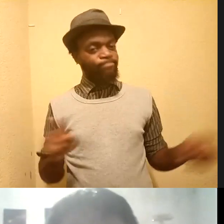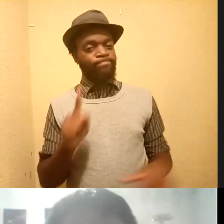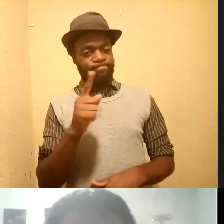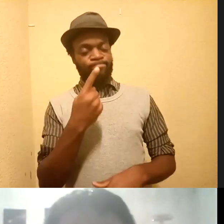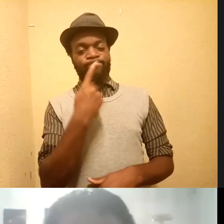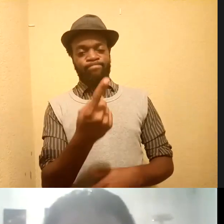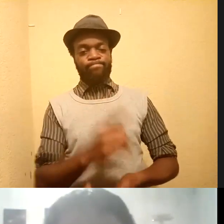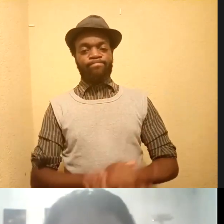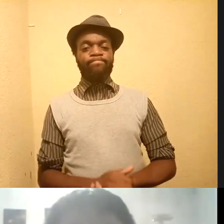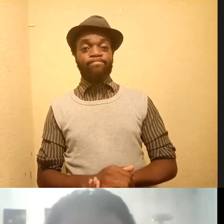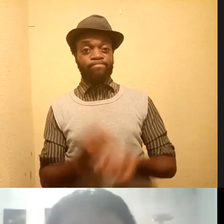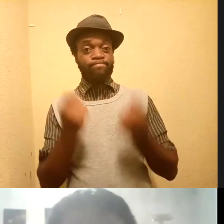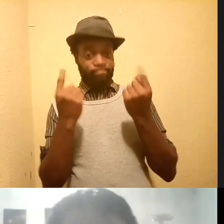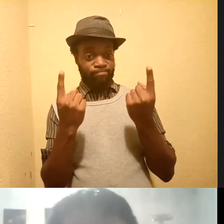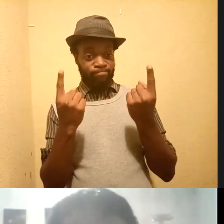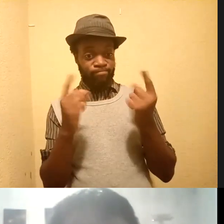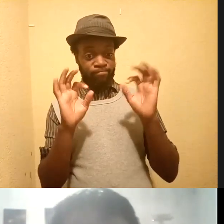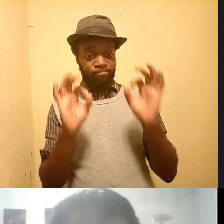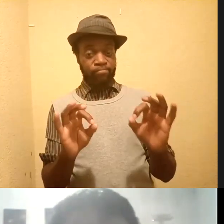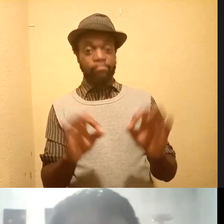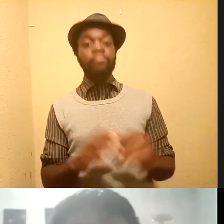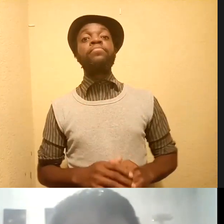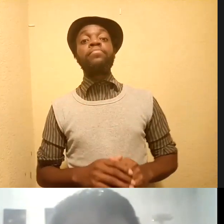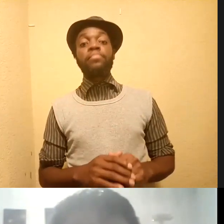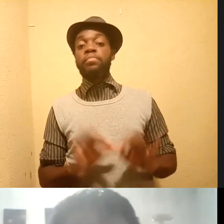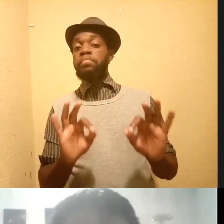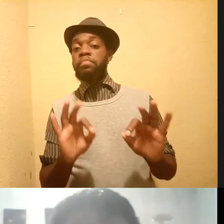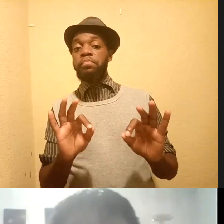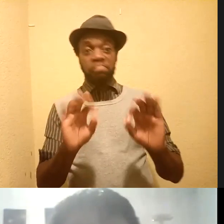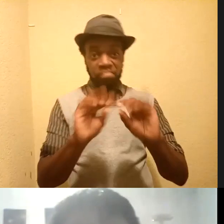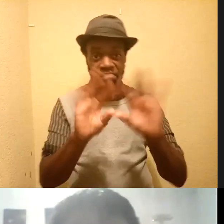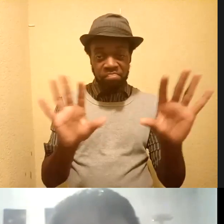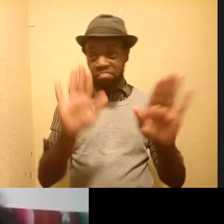Sí, ¿Alguien ya más? comprendí. ¿Alguna otra pregunta? Listo, Julián.